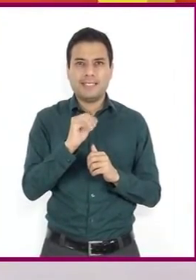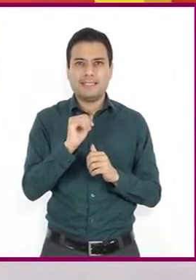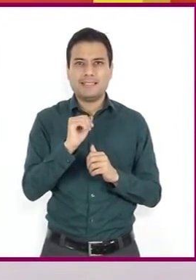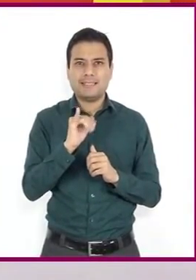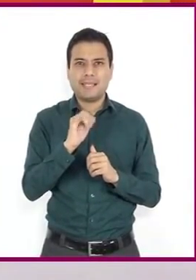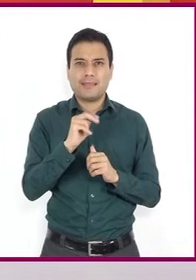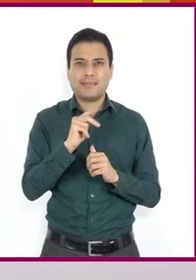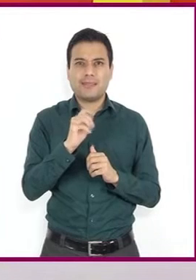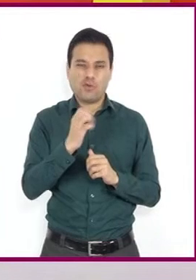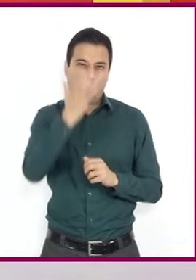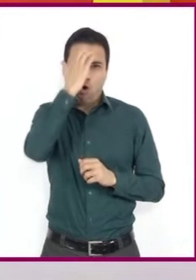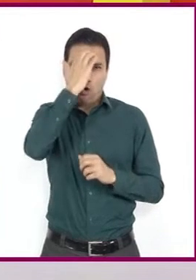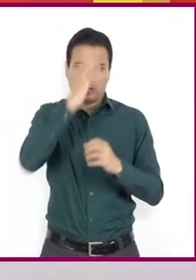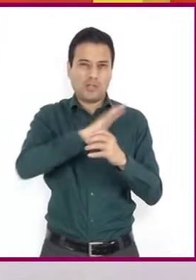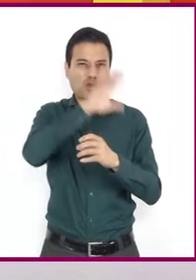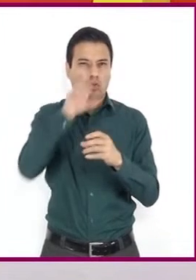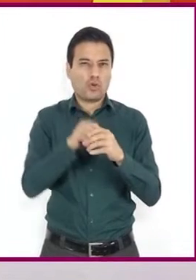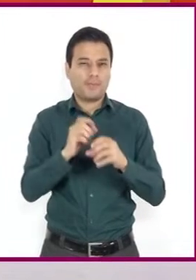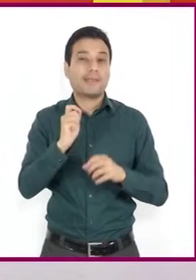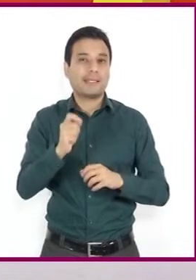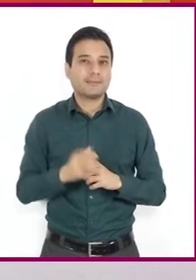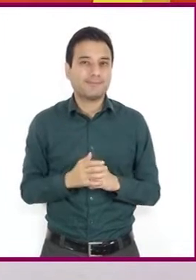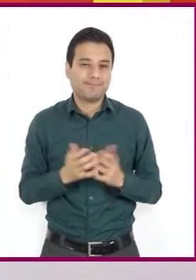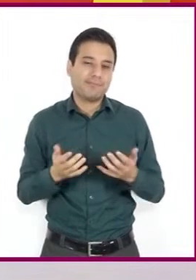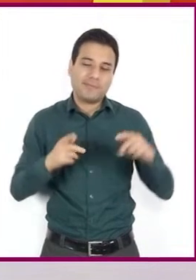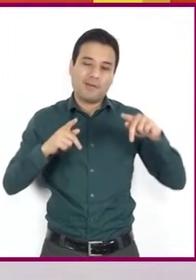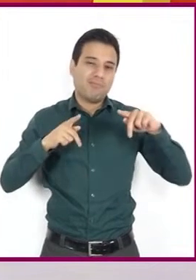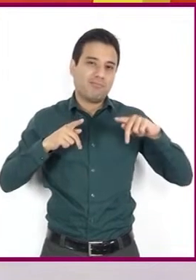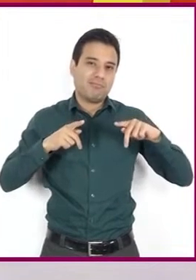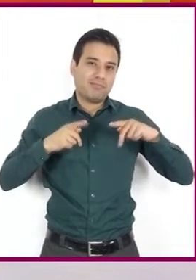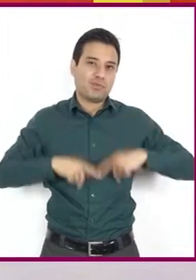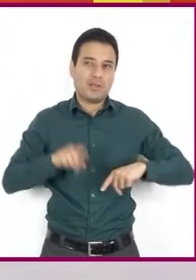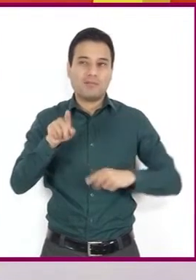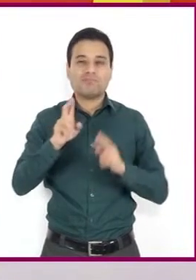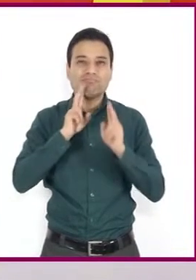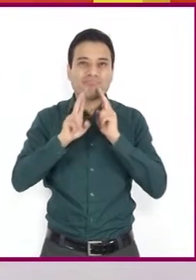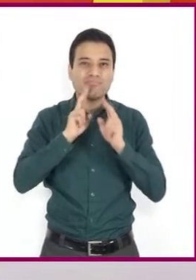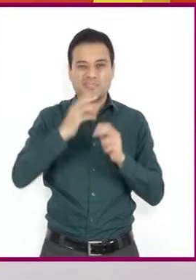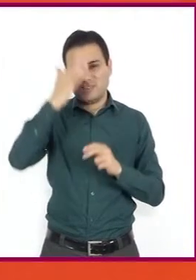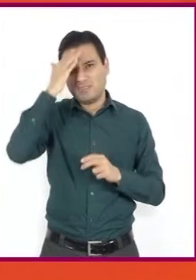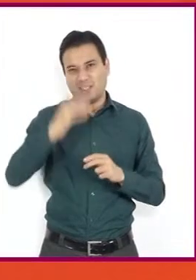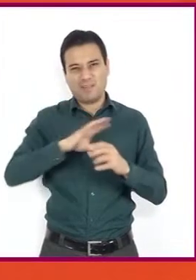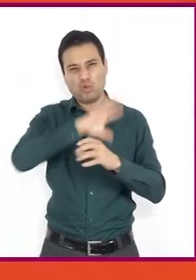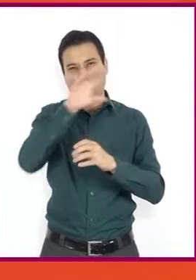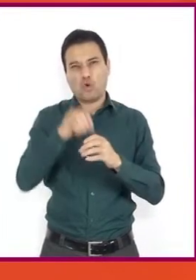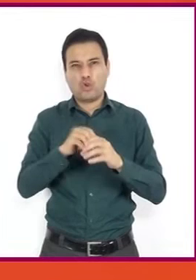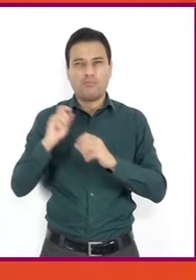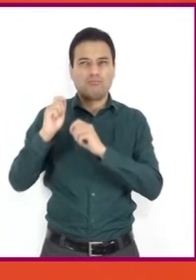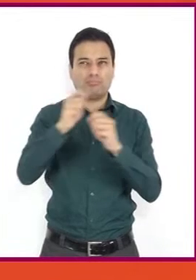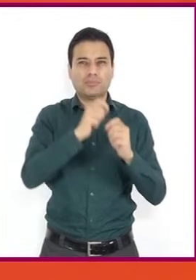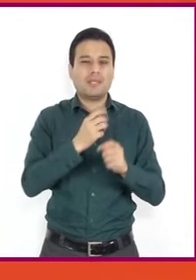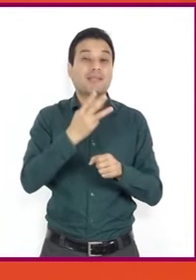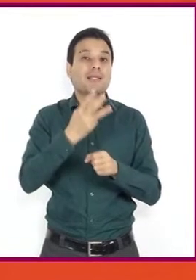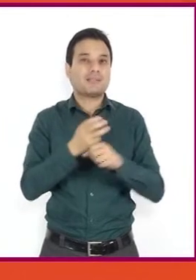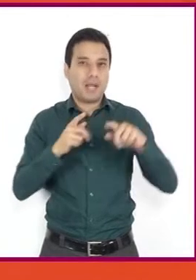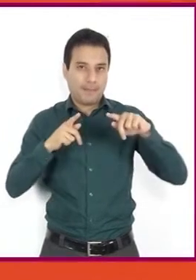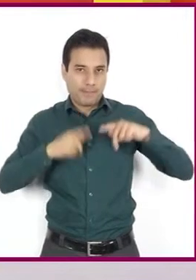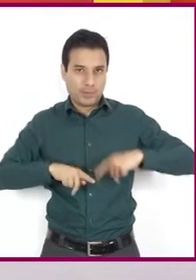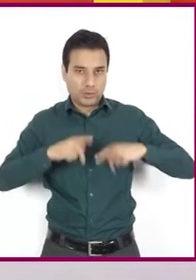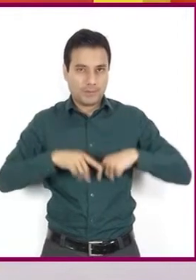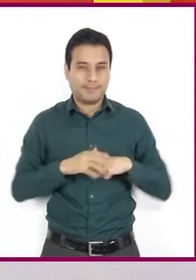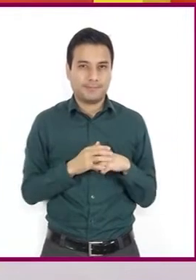El narrador omnisciente es aquel que todo lo sabe y narra la historia desde la tercera persona, es decir,